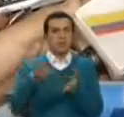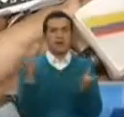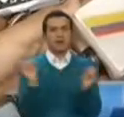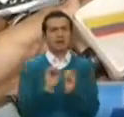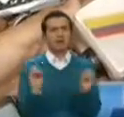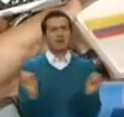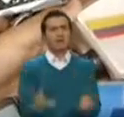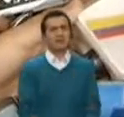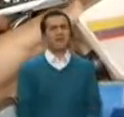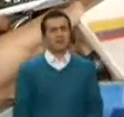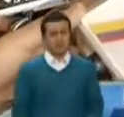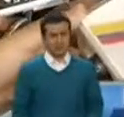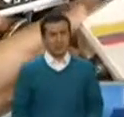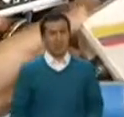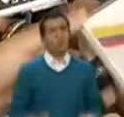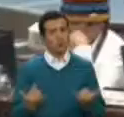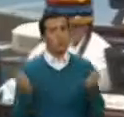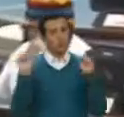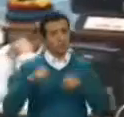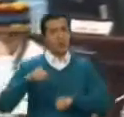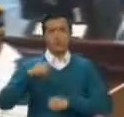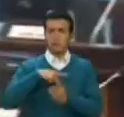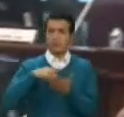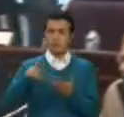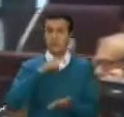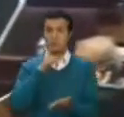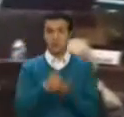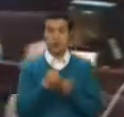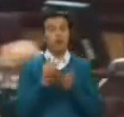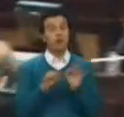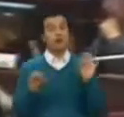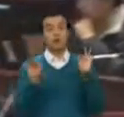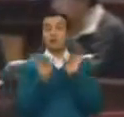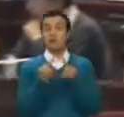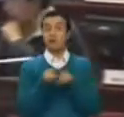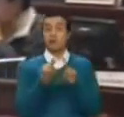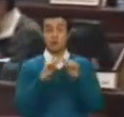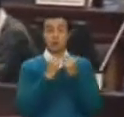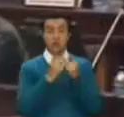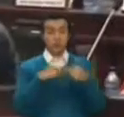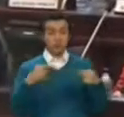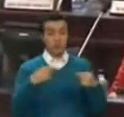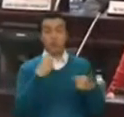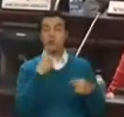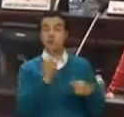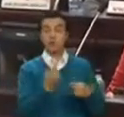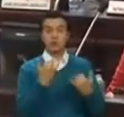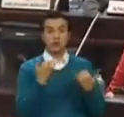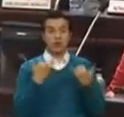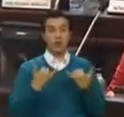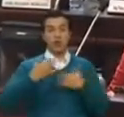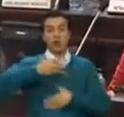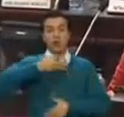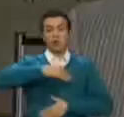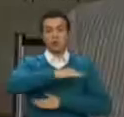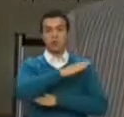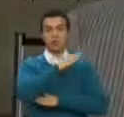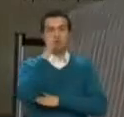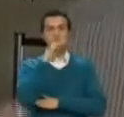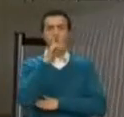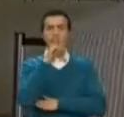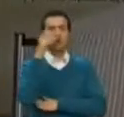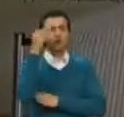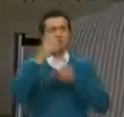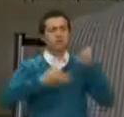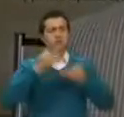sus empleadores no han pagado sus obligaciones. Y no menos importante para la oposición, el sistema de arbitraje para controversias. Va a venir